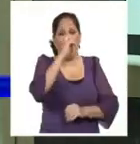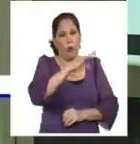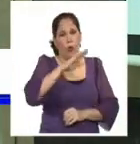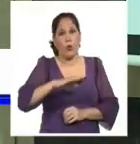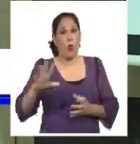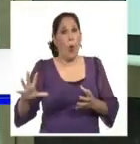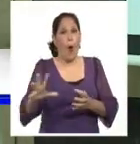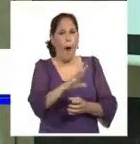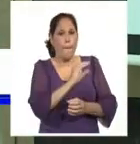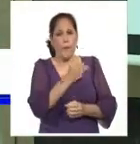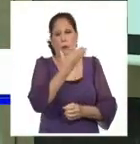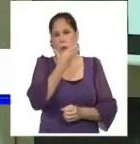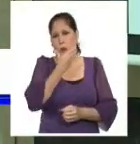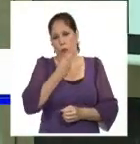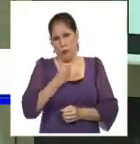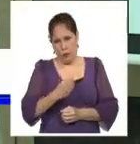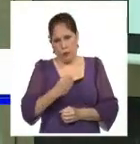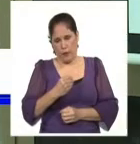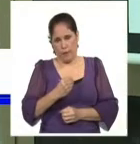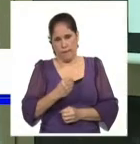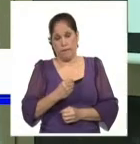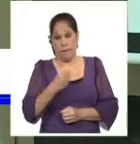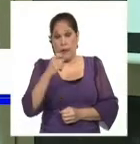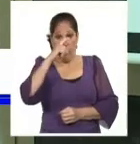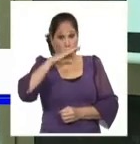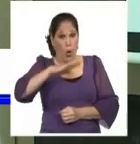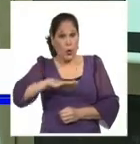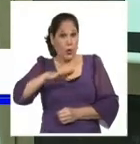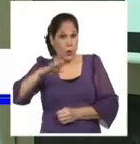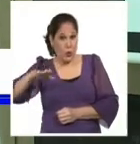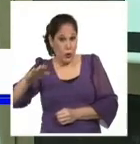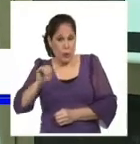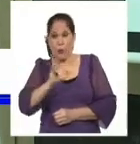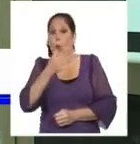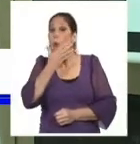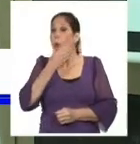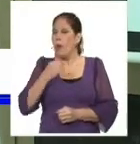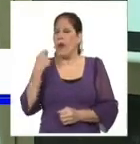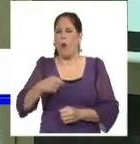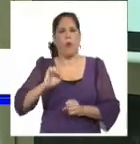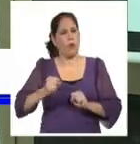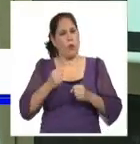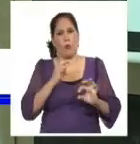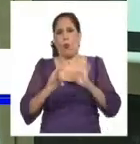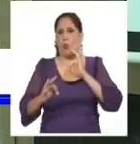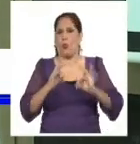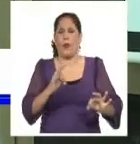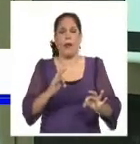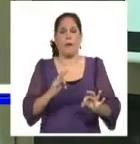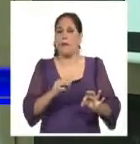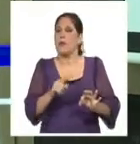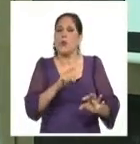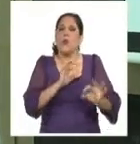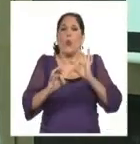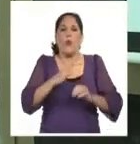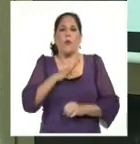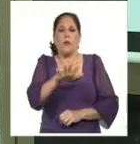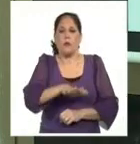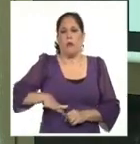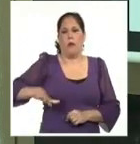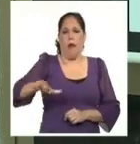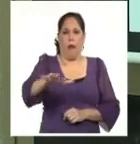la adolescencia y la niñez se tiene en cuenta como un enfoque de protección social